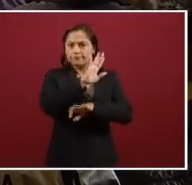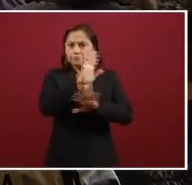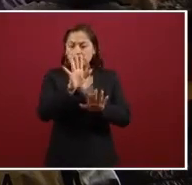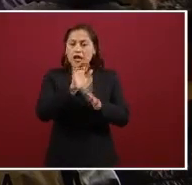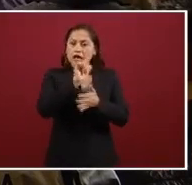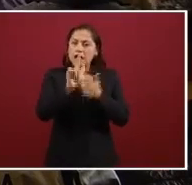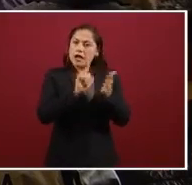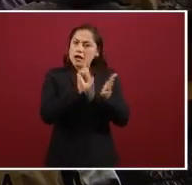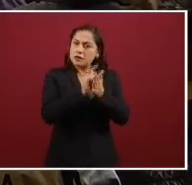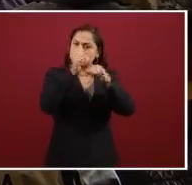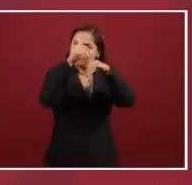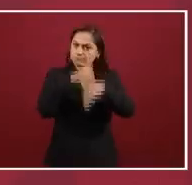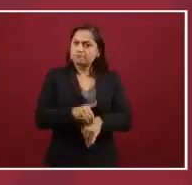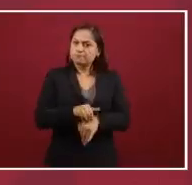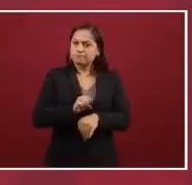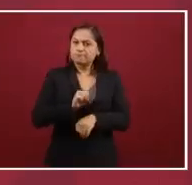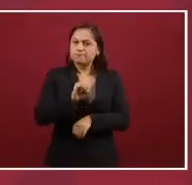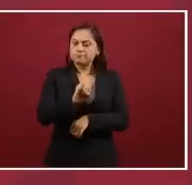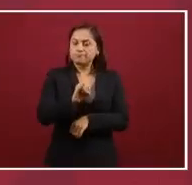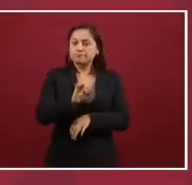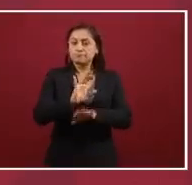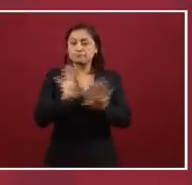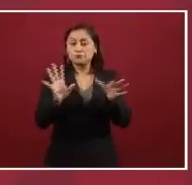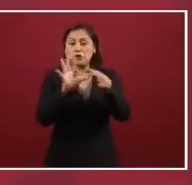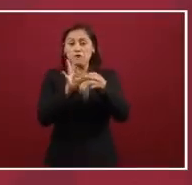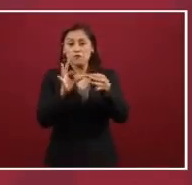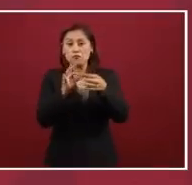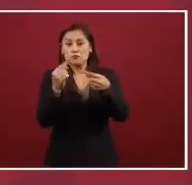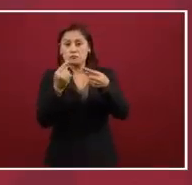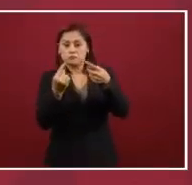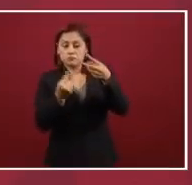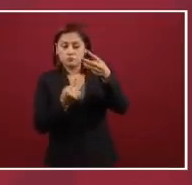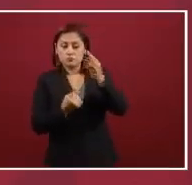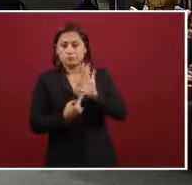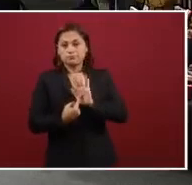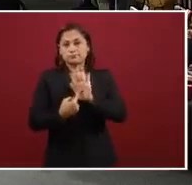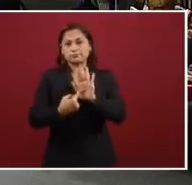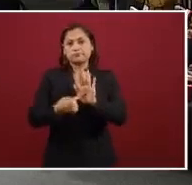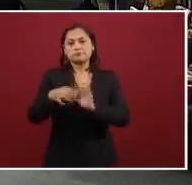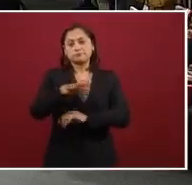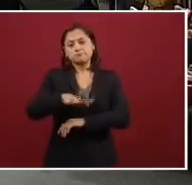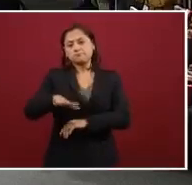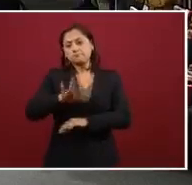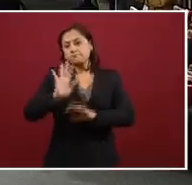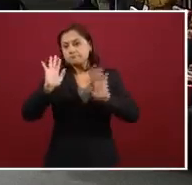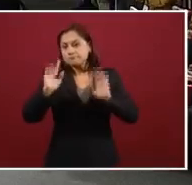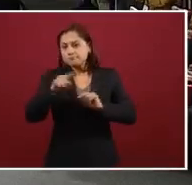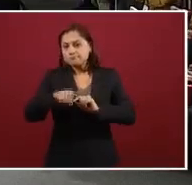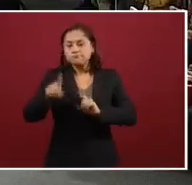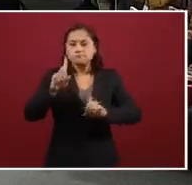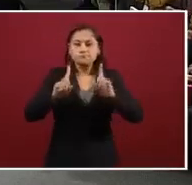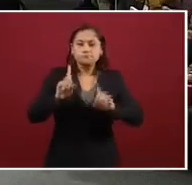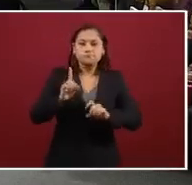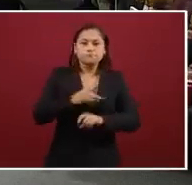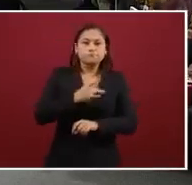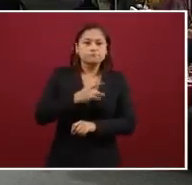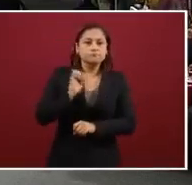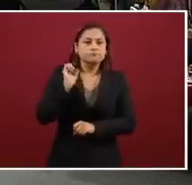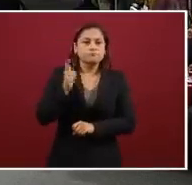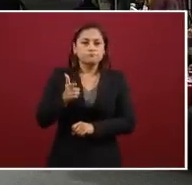mexicanas. Este sería el reporte general y estaríamos a sus órdenes para preguntas.